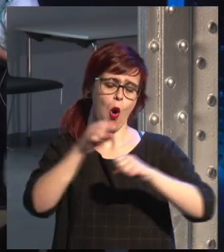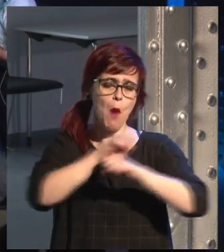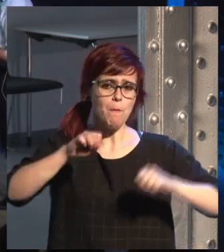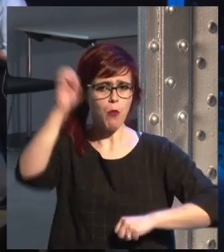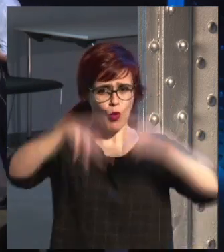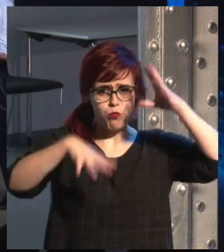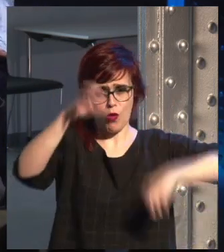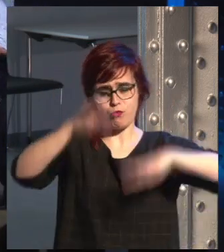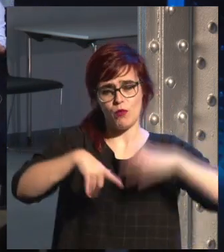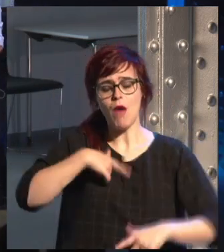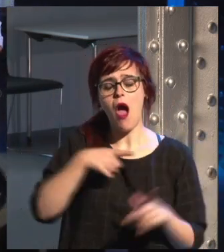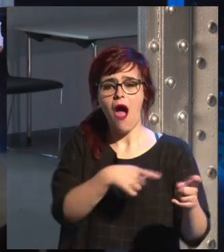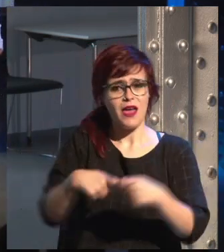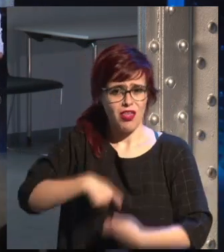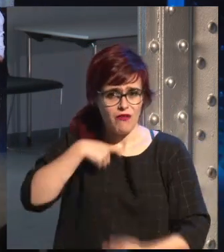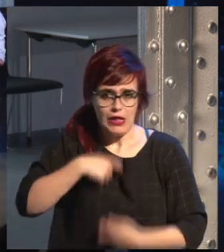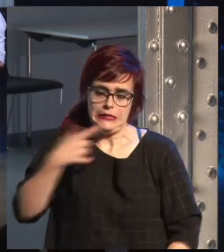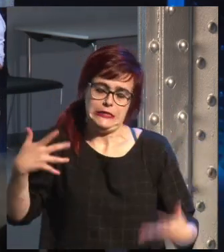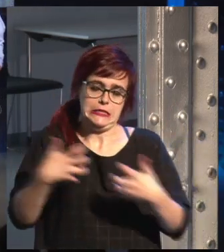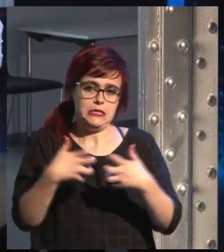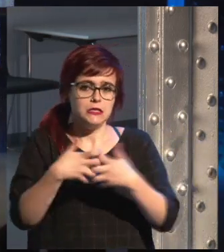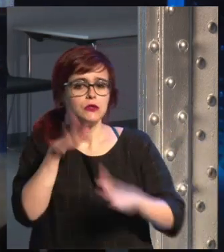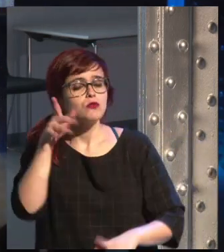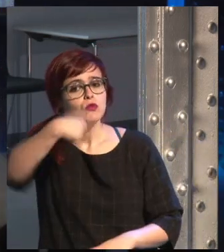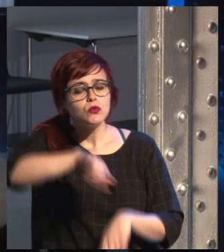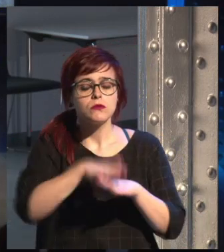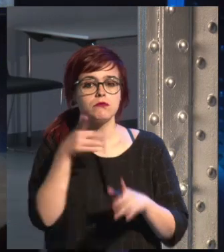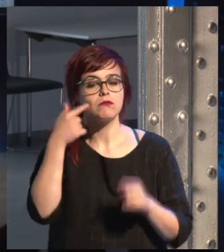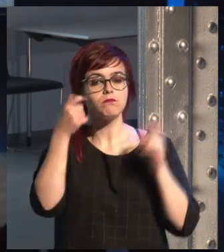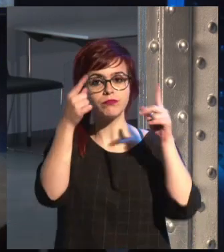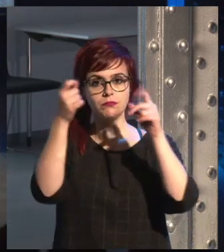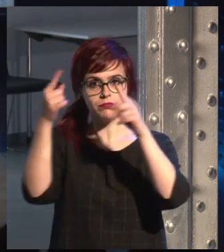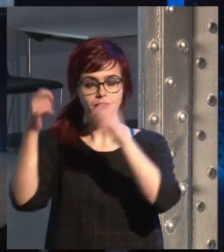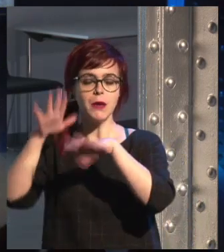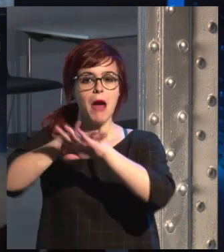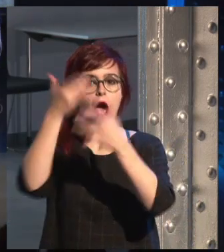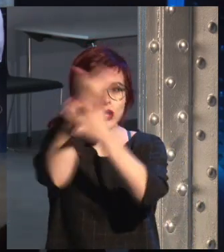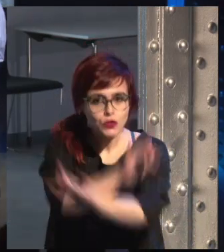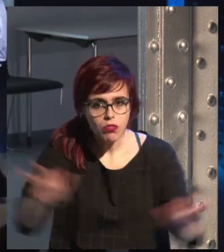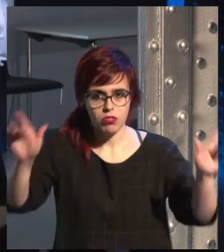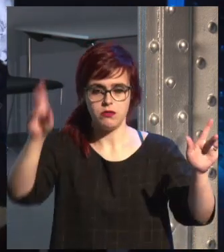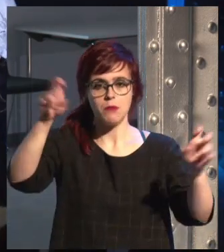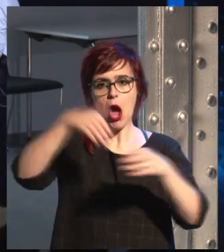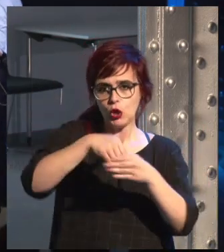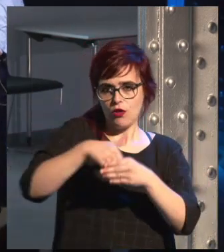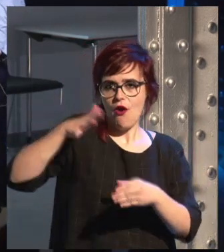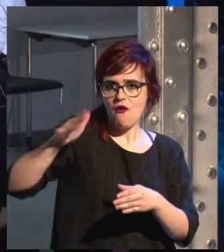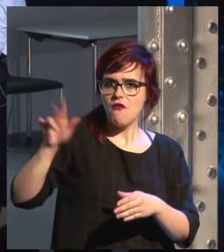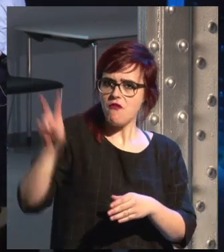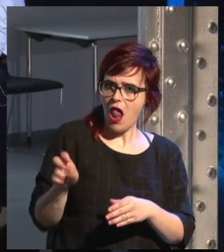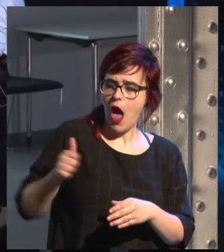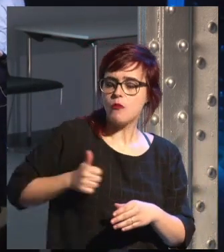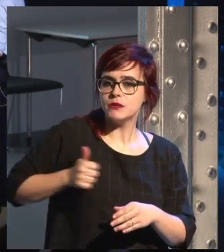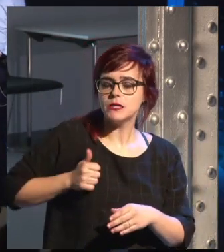Civil. Y bueno, esto ya nos sirvió para darnos cuenta de que del futuro y de la potencialidad que este tipo de contenido pues, plantean